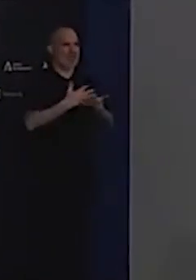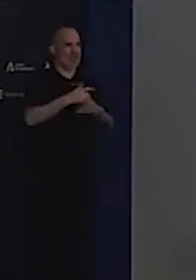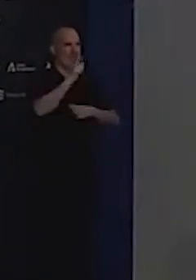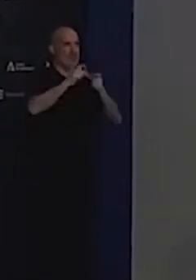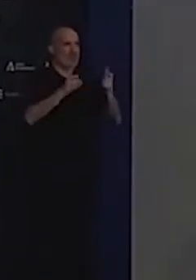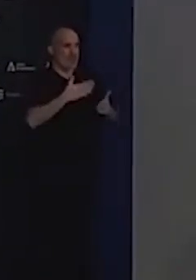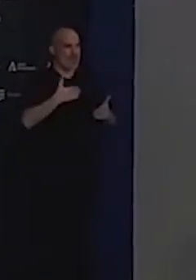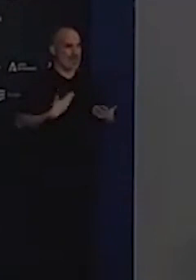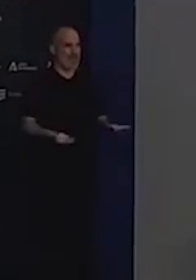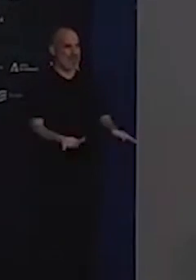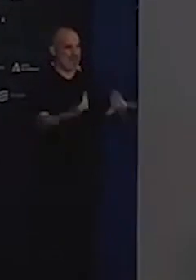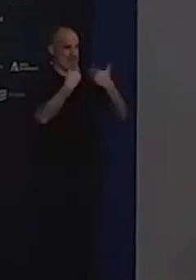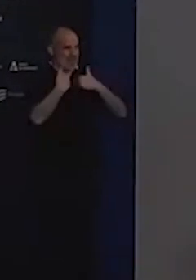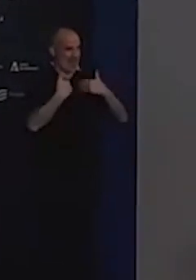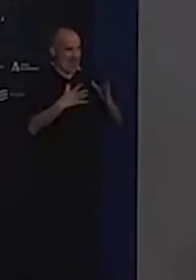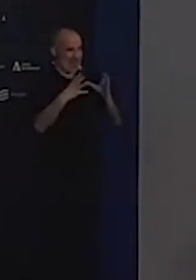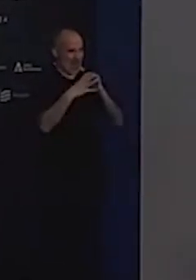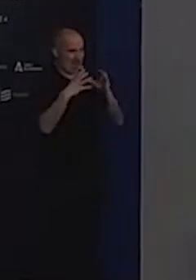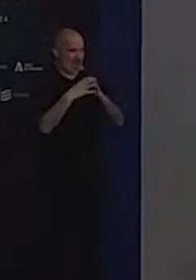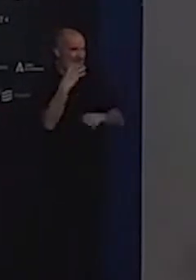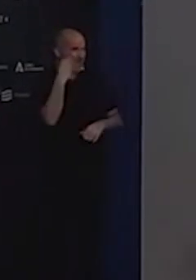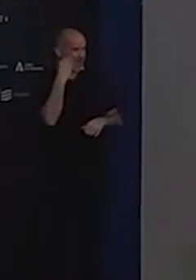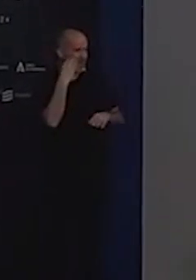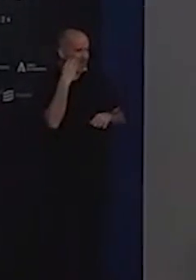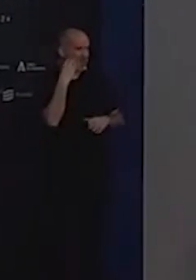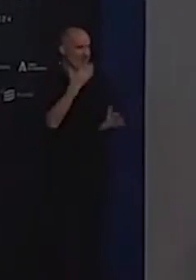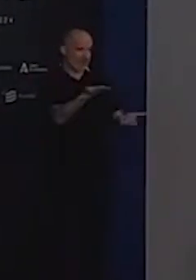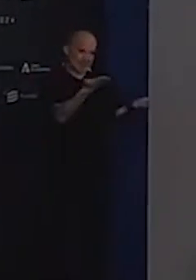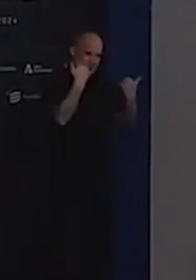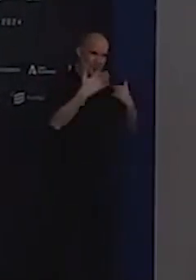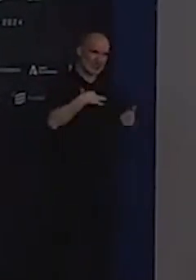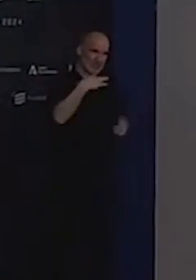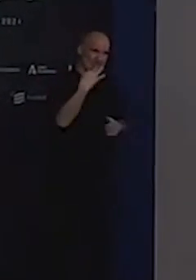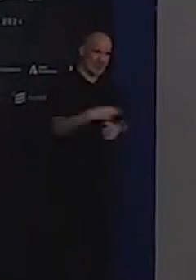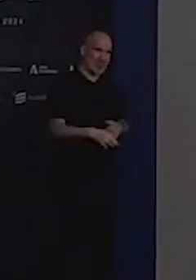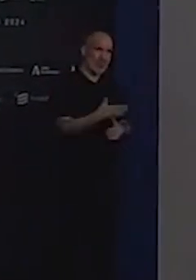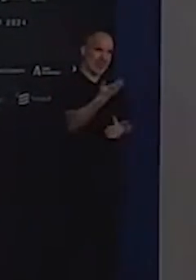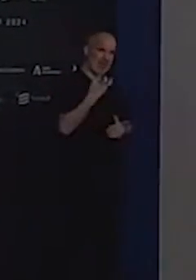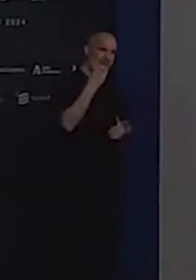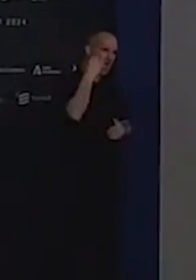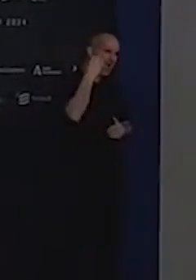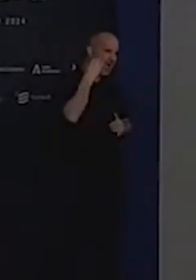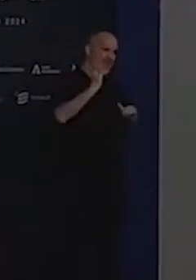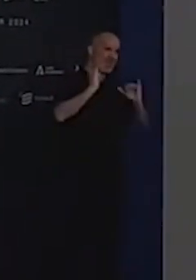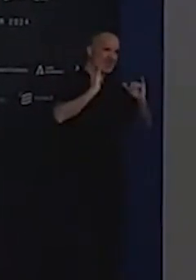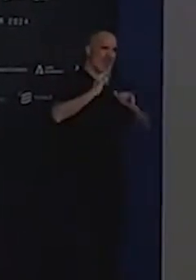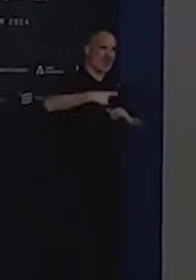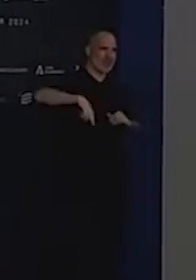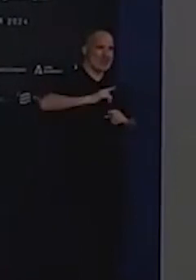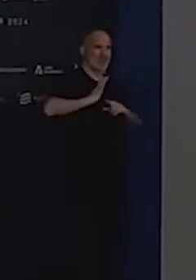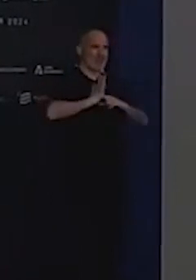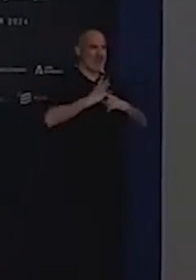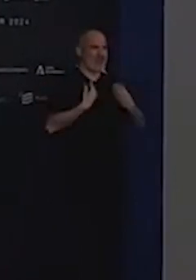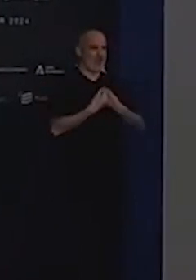los que quieran abrazar Jaén, como el logo de la feria indica, y venir a Jaén y disfrutar de nuestra